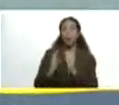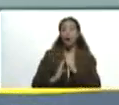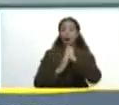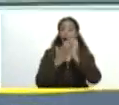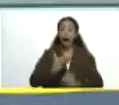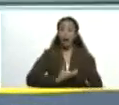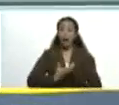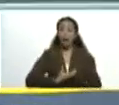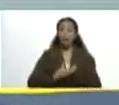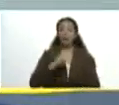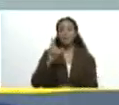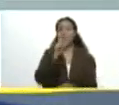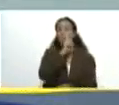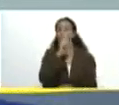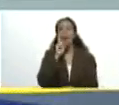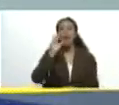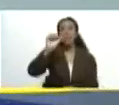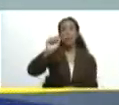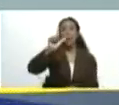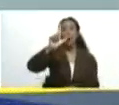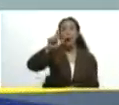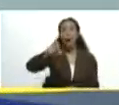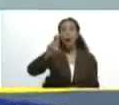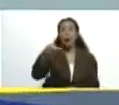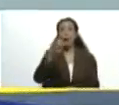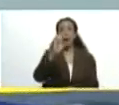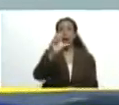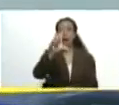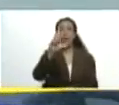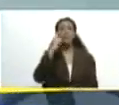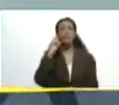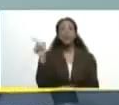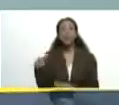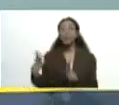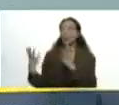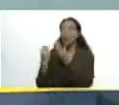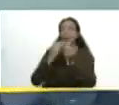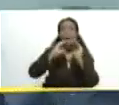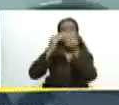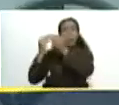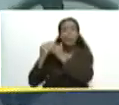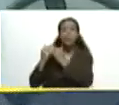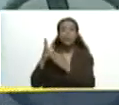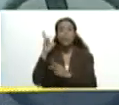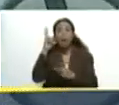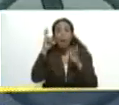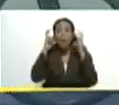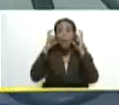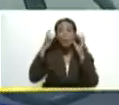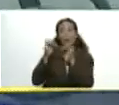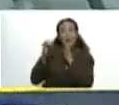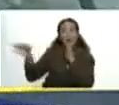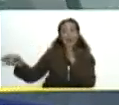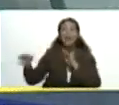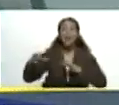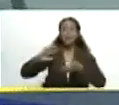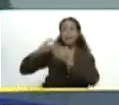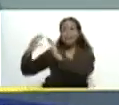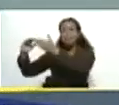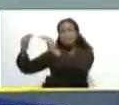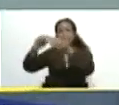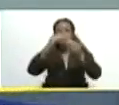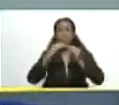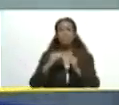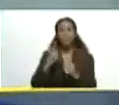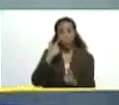comunero Ángel Prado, también con el doctor Javier Cabrera, y con toda la comunidad que aquí está de fiesta, presidente. Pero queremos que